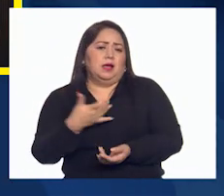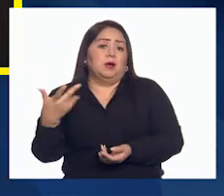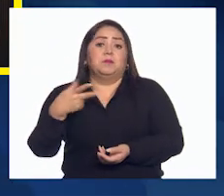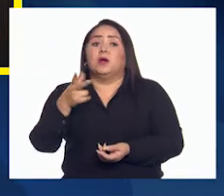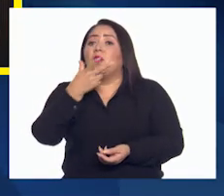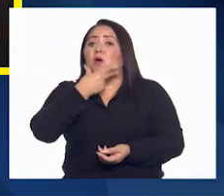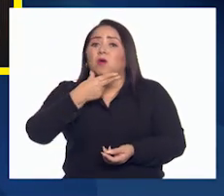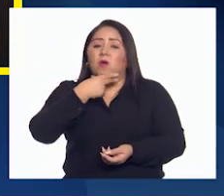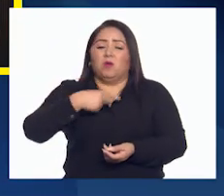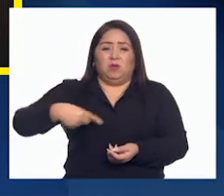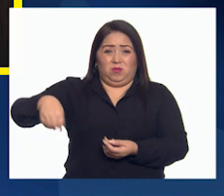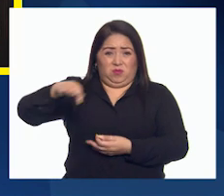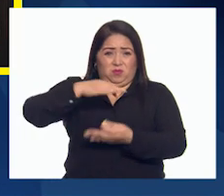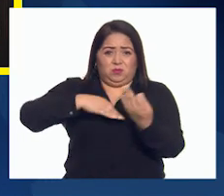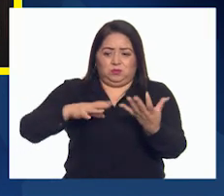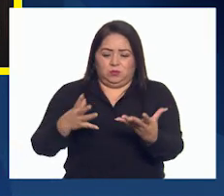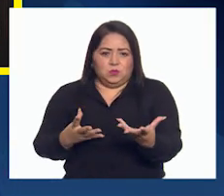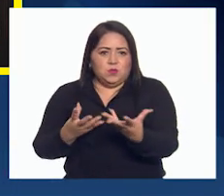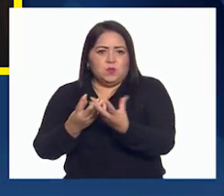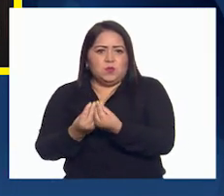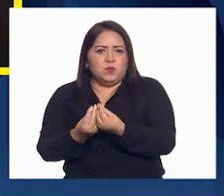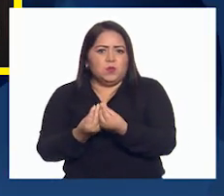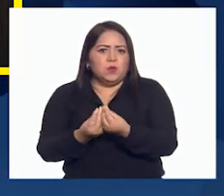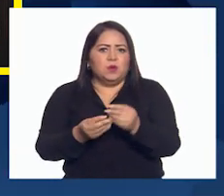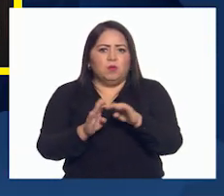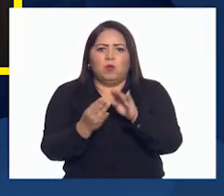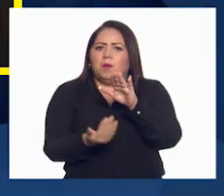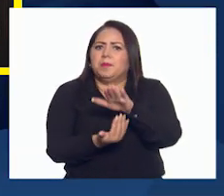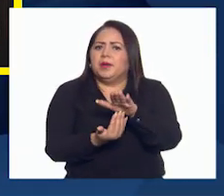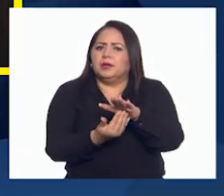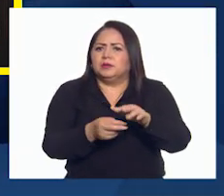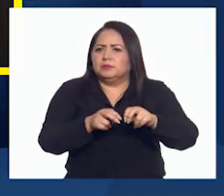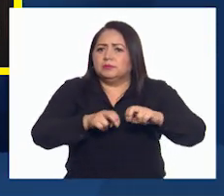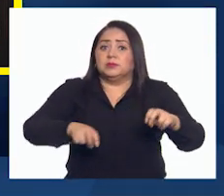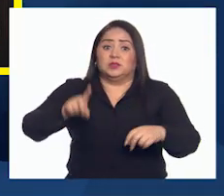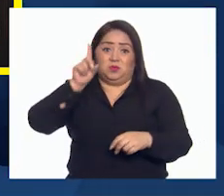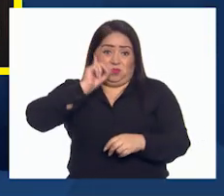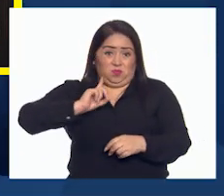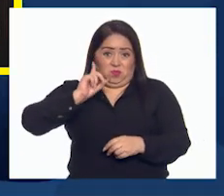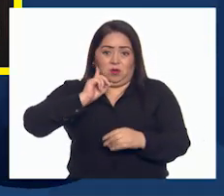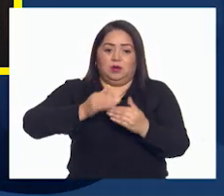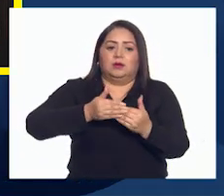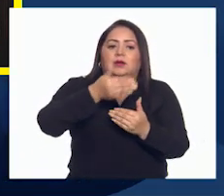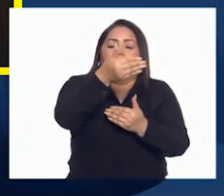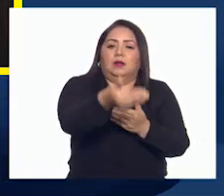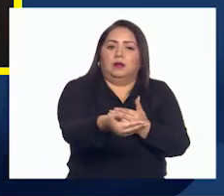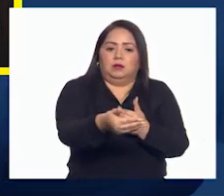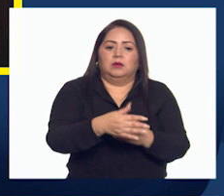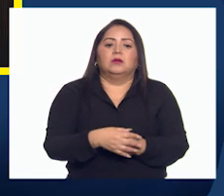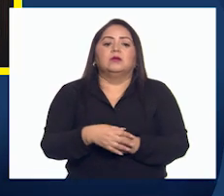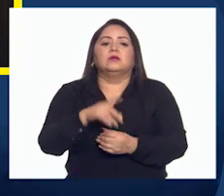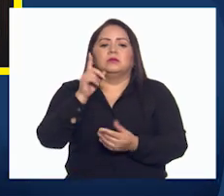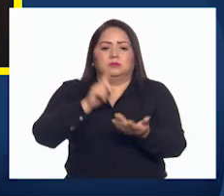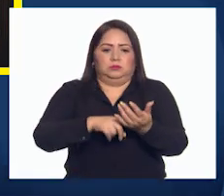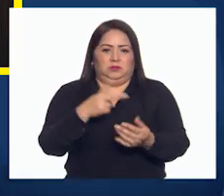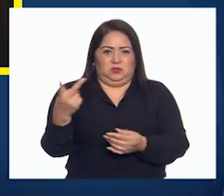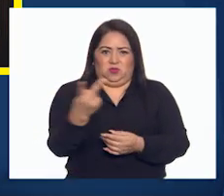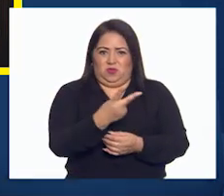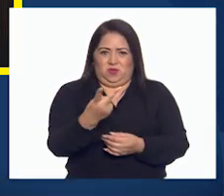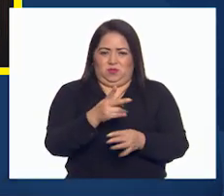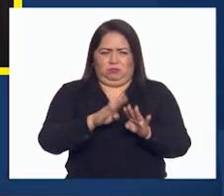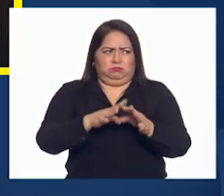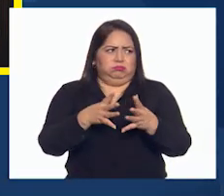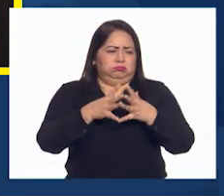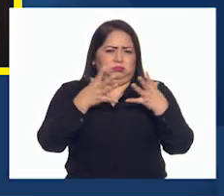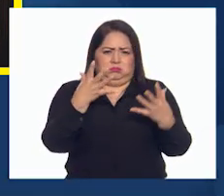Los hombres estaban todos juntos a un extremo de la mesa y las mujeres al otro. Recibieron ambas partes